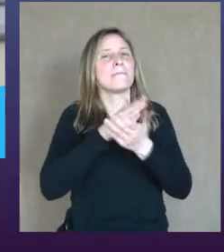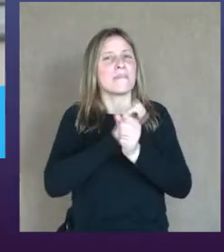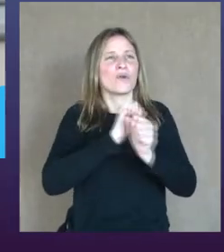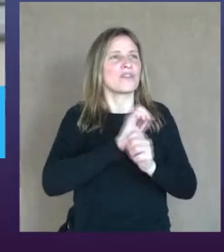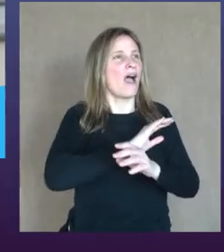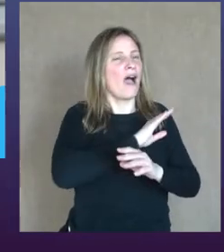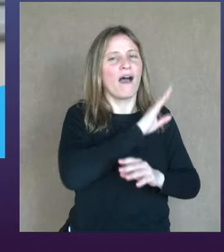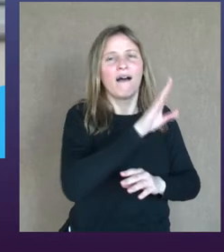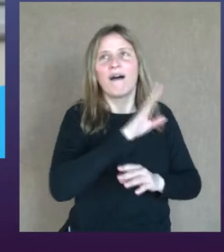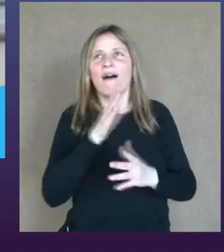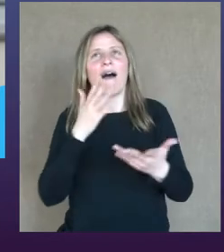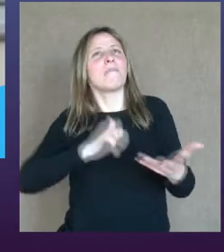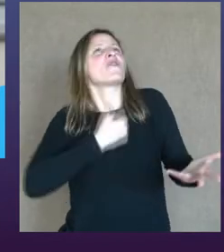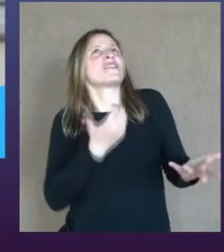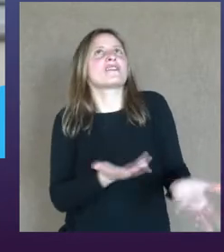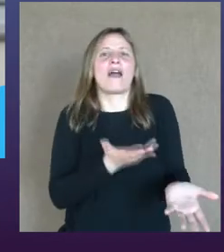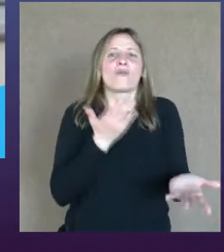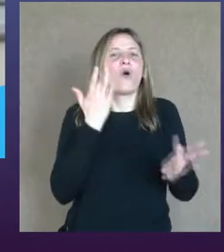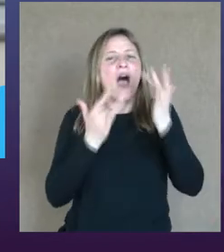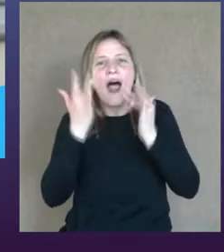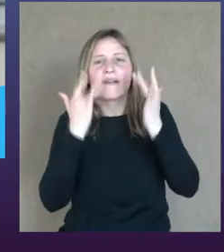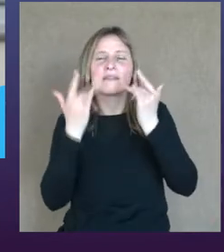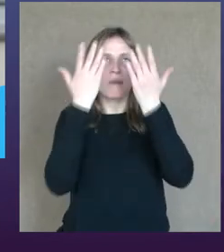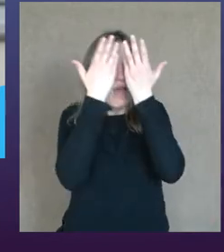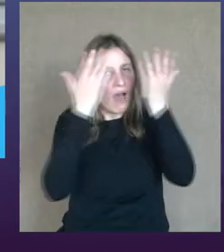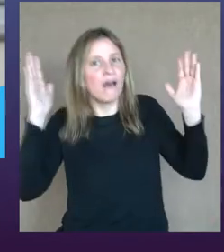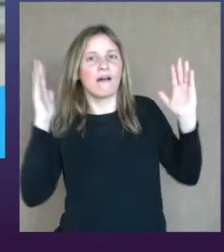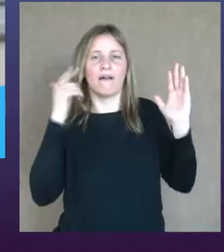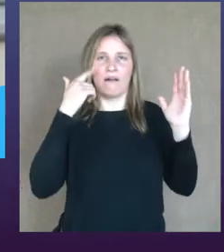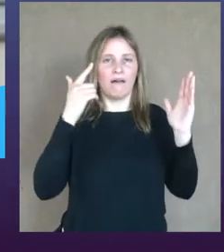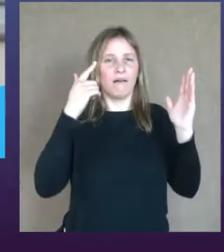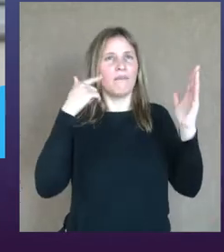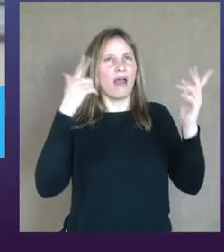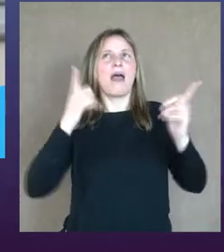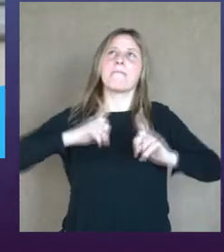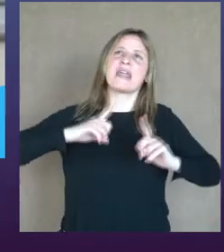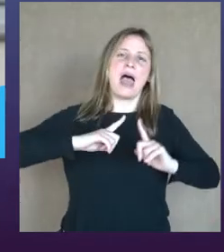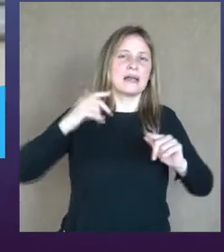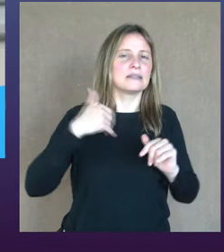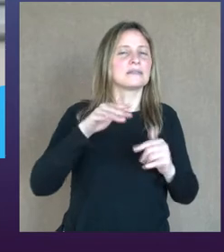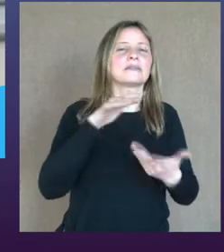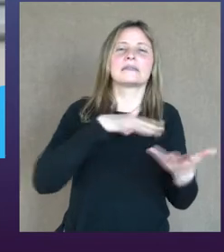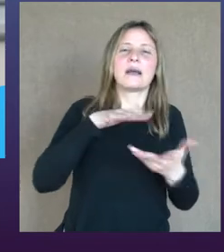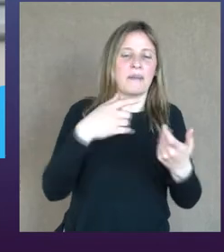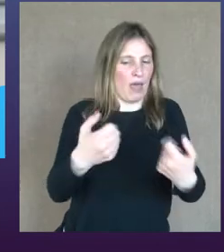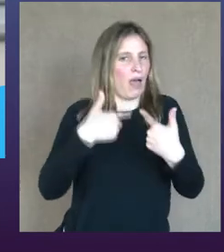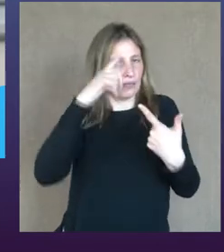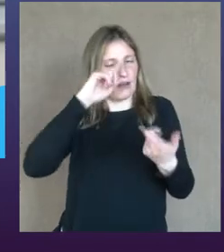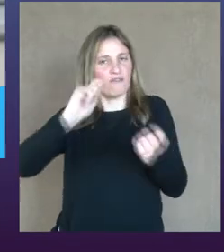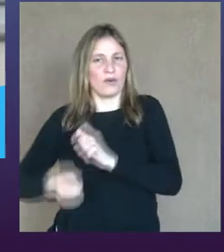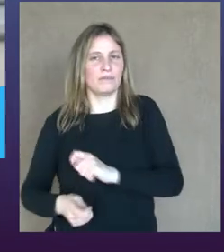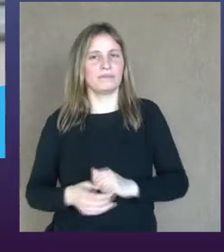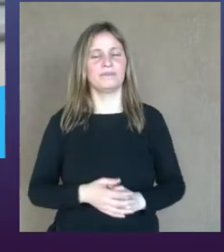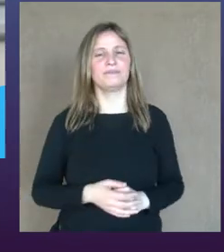de recurrir al arte, ¿no? Como una ventana para un horizonte de esperanza, de espacio, de